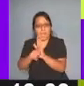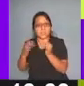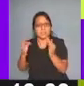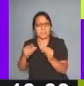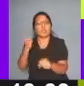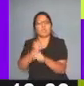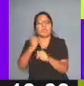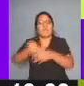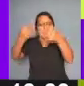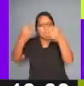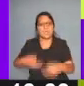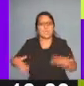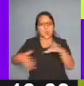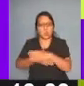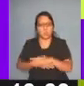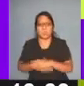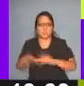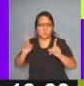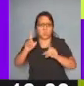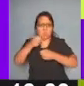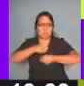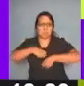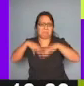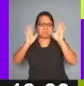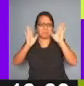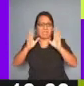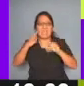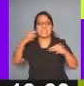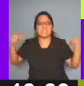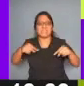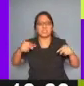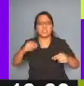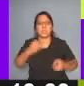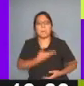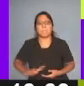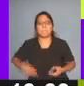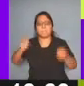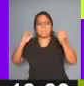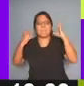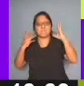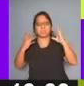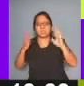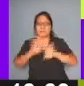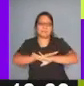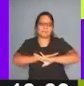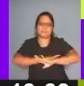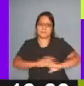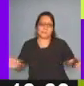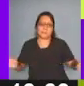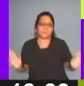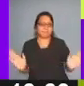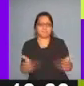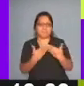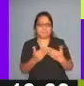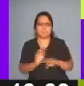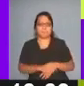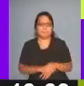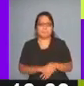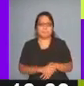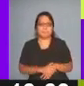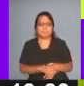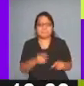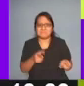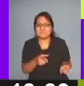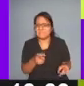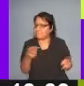efectividad, no con ese organismo que muy bien el presidente disolvió y aniquiló en un minuto, que no tenía